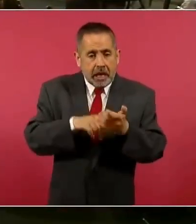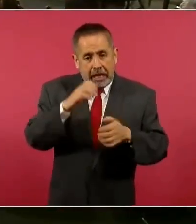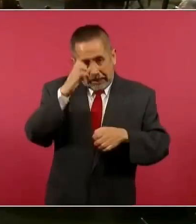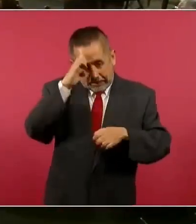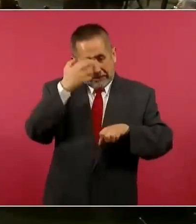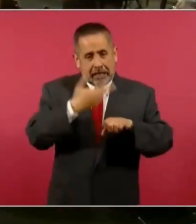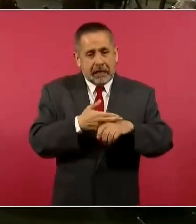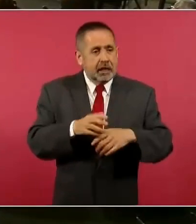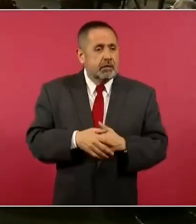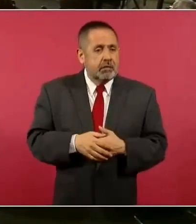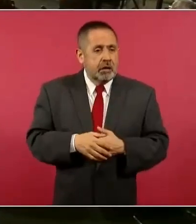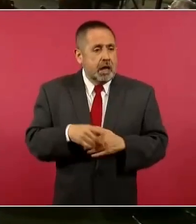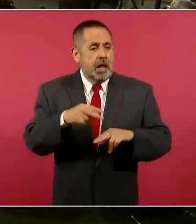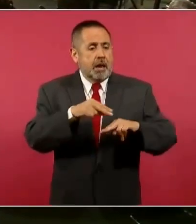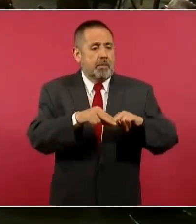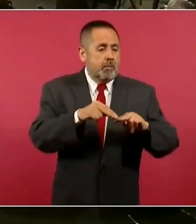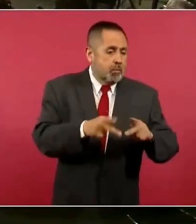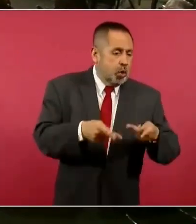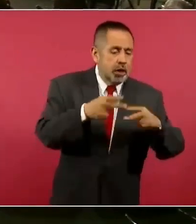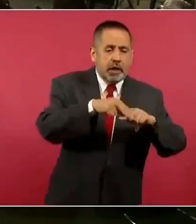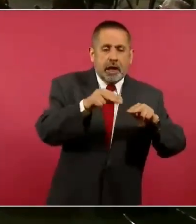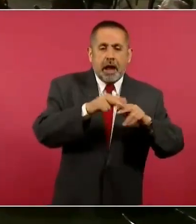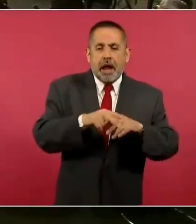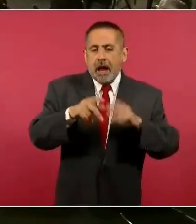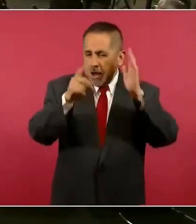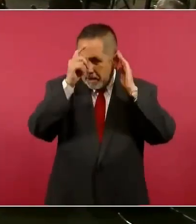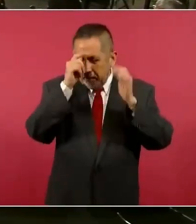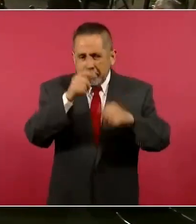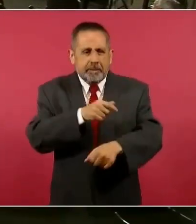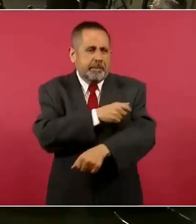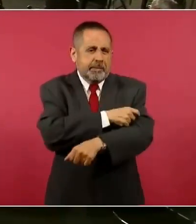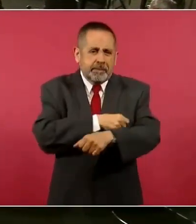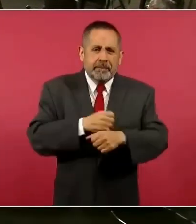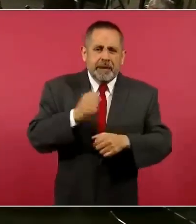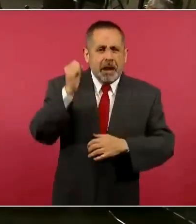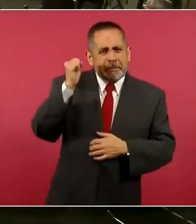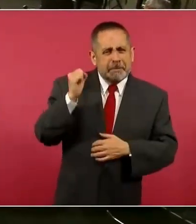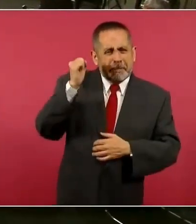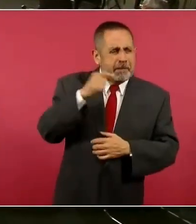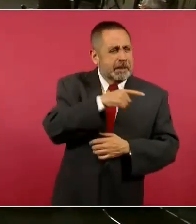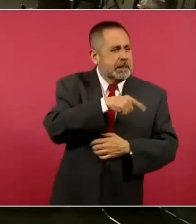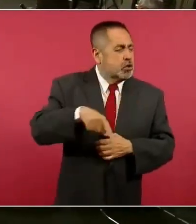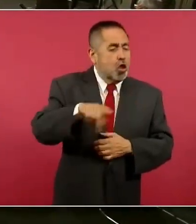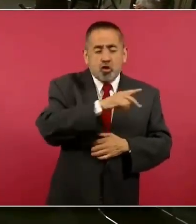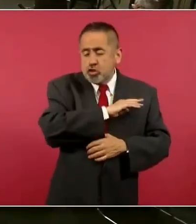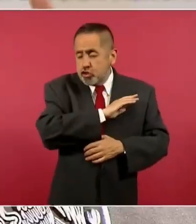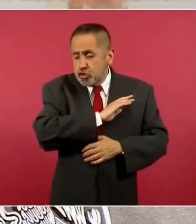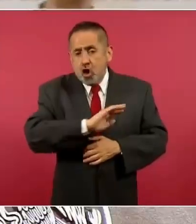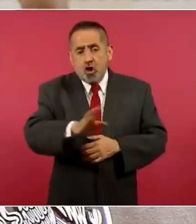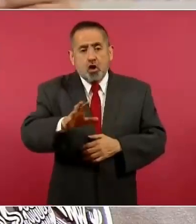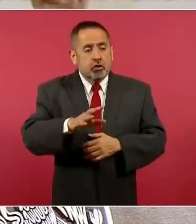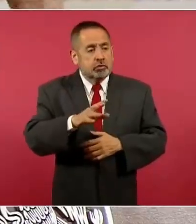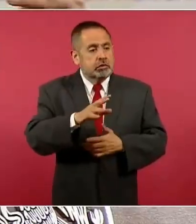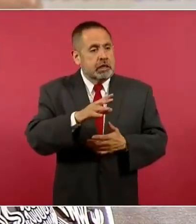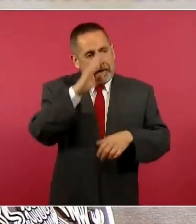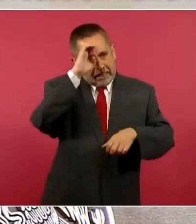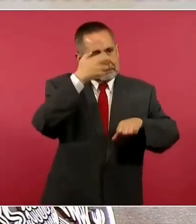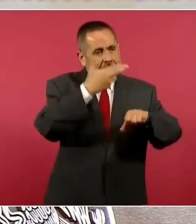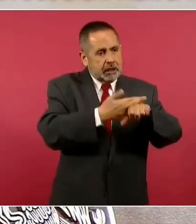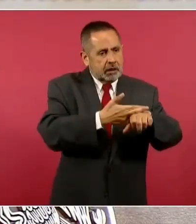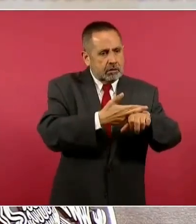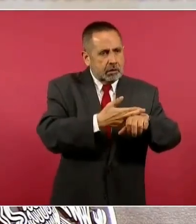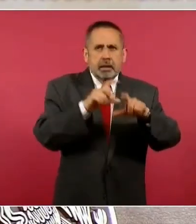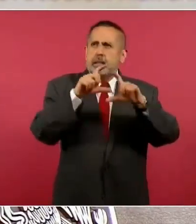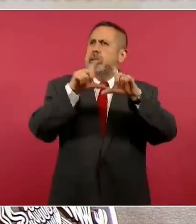Los que vendían los boletos, los maquinistas, todos. Y ya se llamaba Ferrocarriles Nacionales